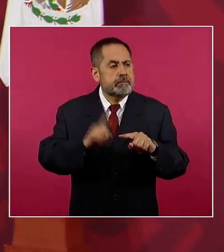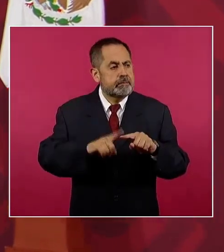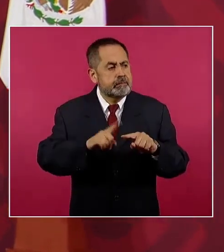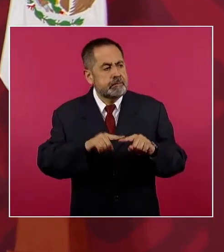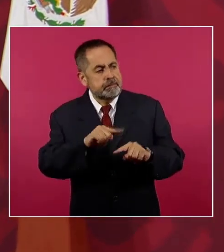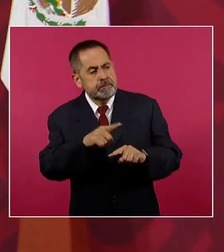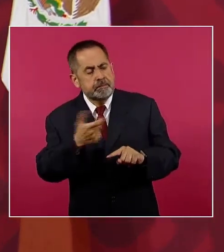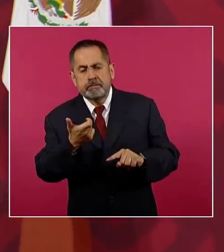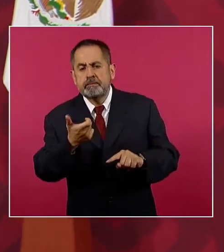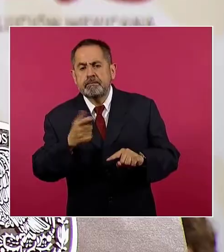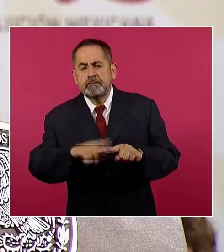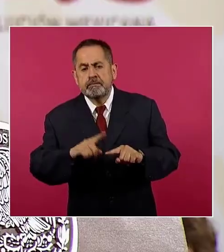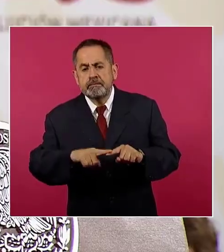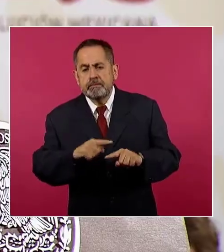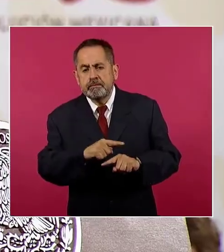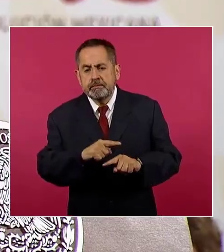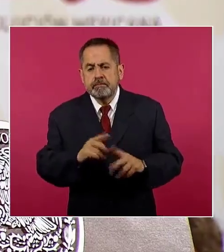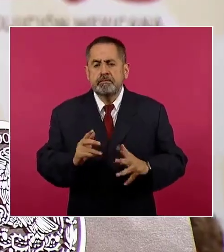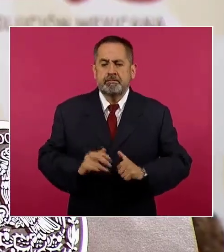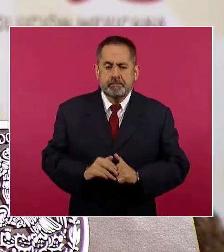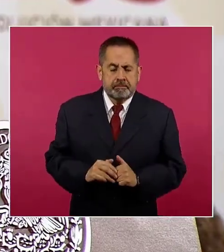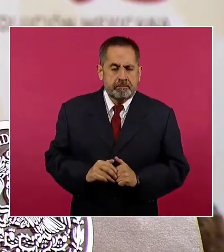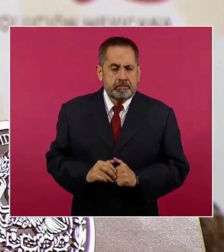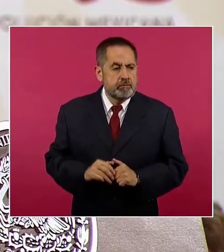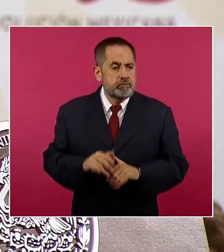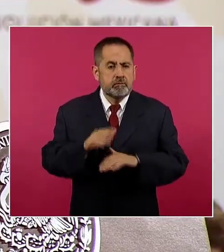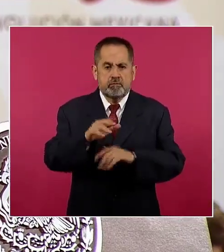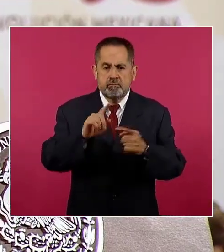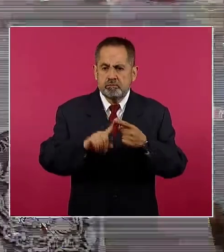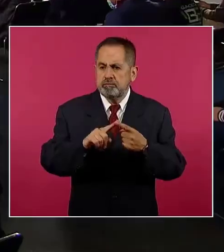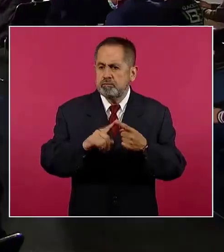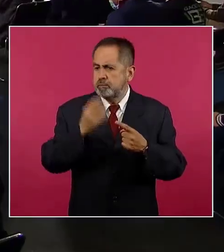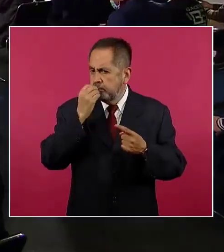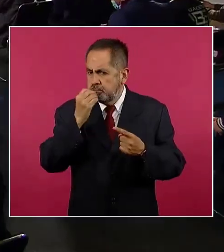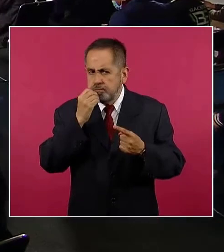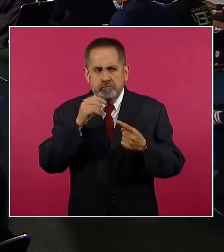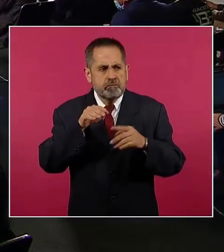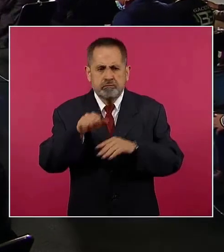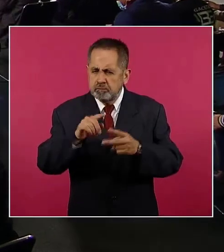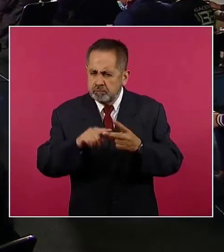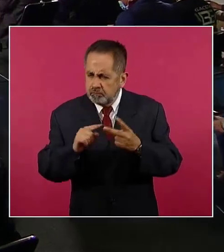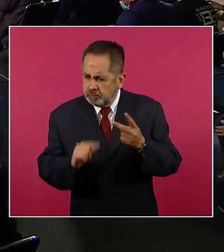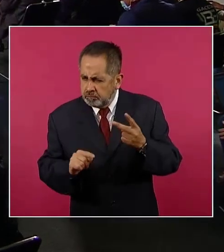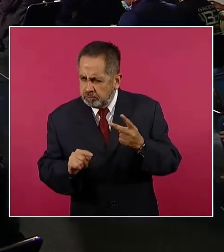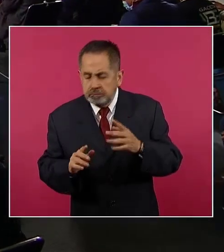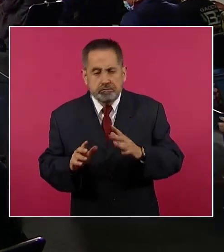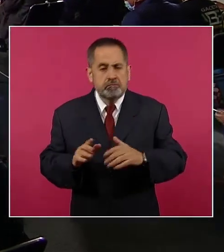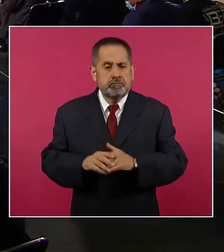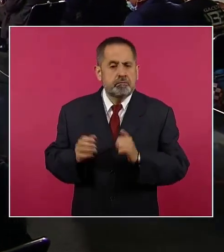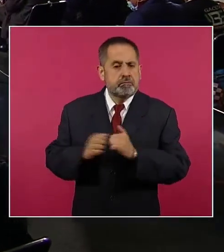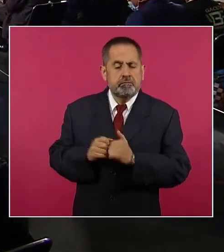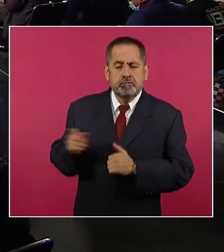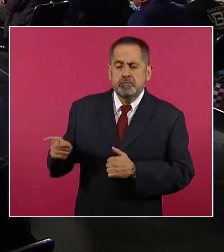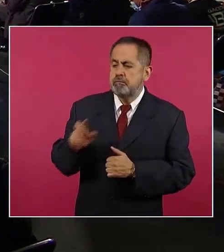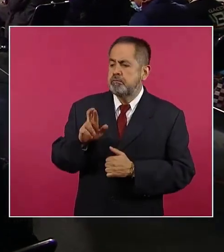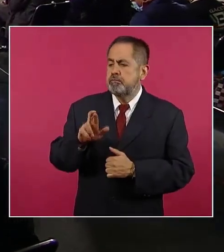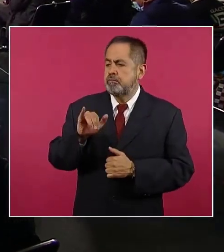de alimentos y de energéticos, con Ricardo Sheffield.